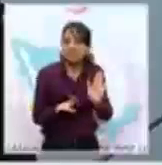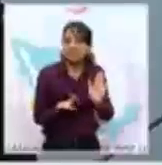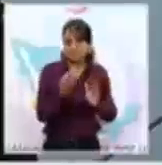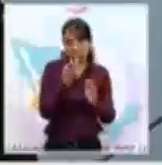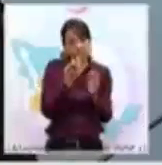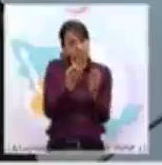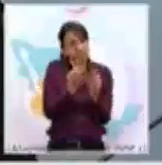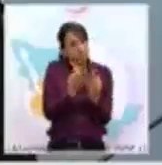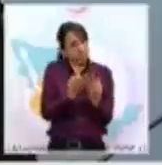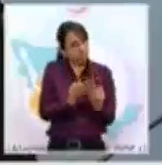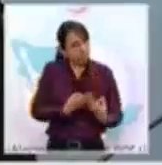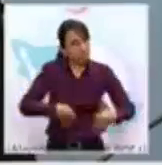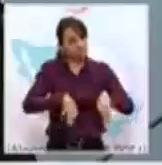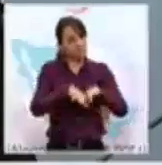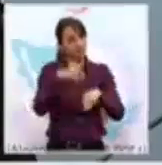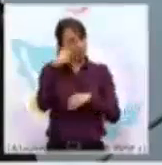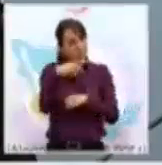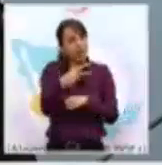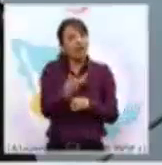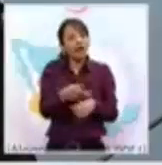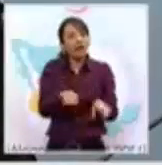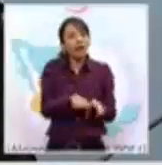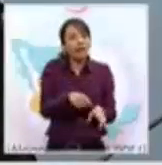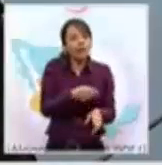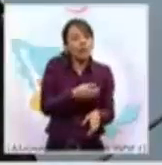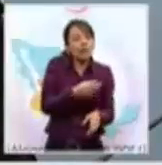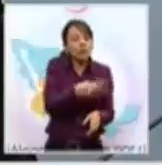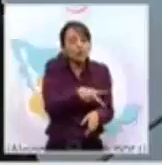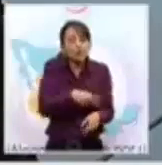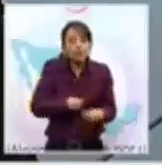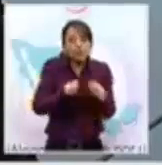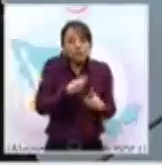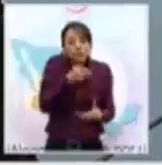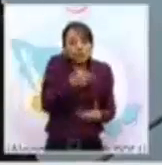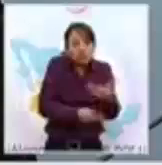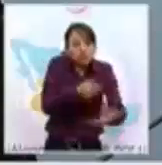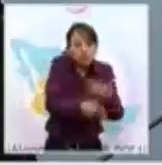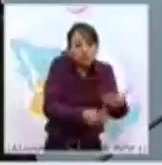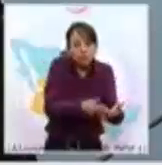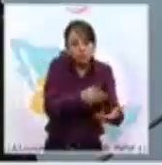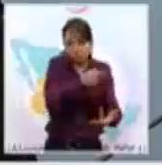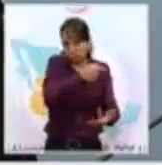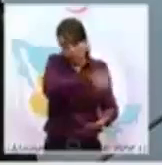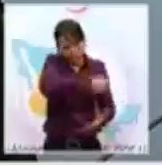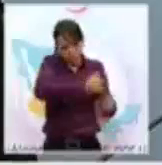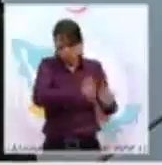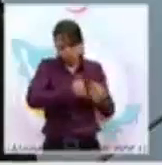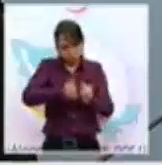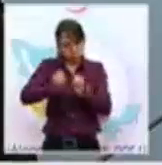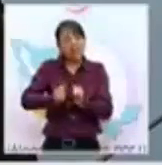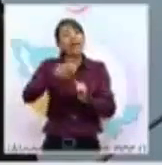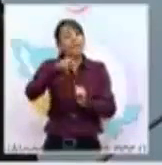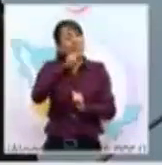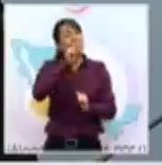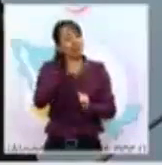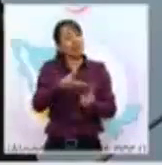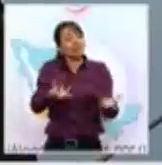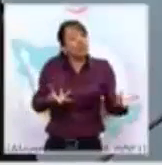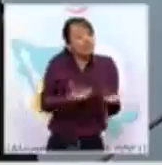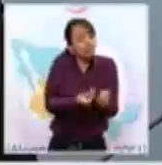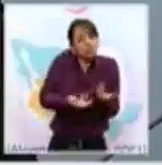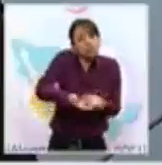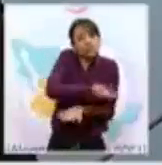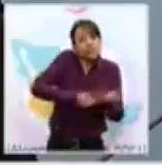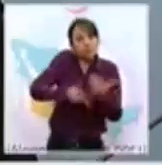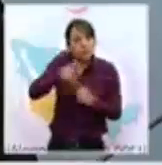fundamental para sus vidas en lo individual, pero también para sus vidas en lo colectivo. Sí, y esto lo sabemos